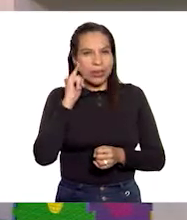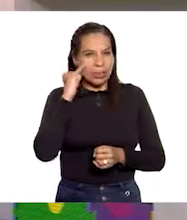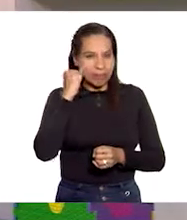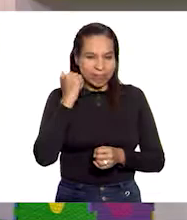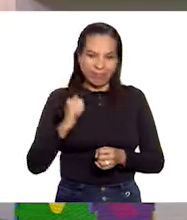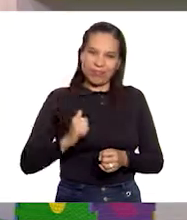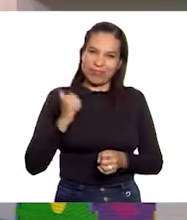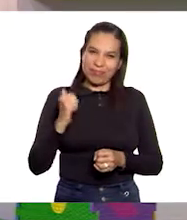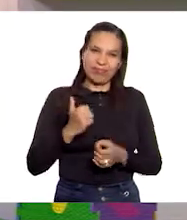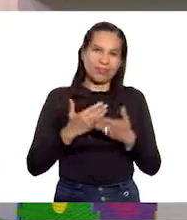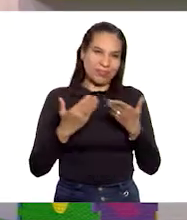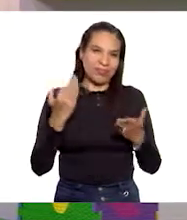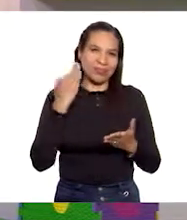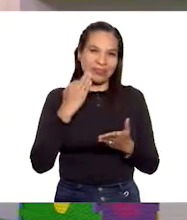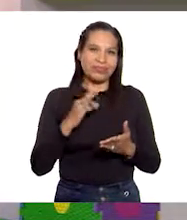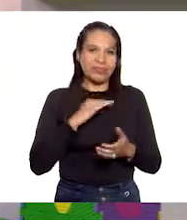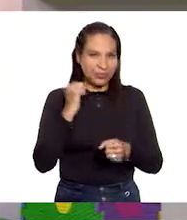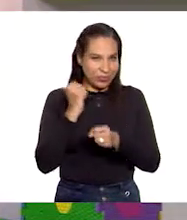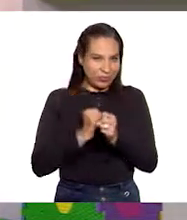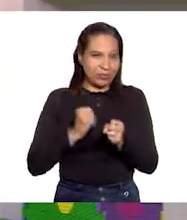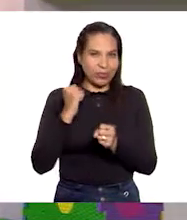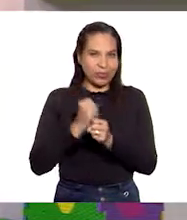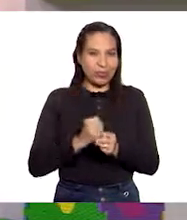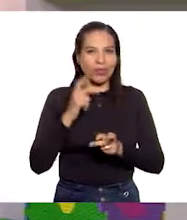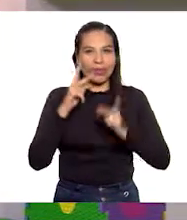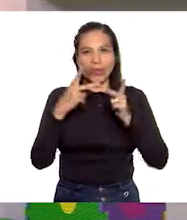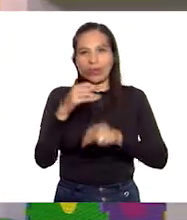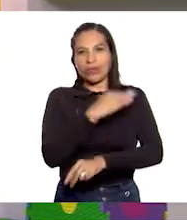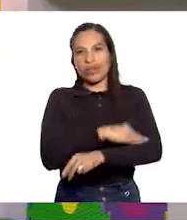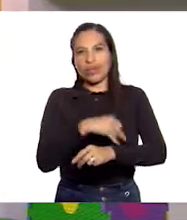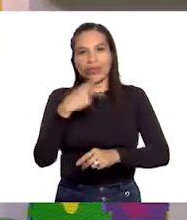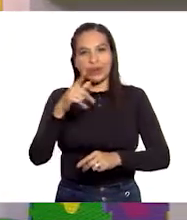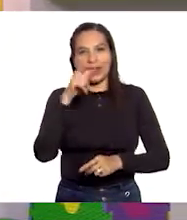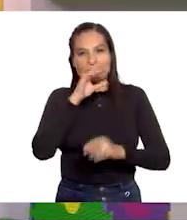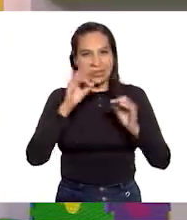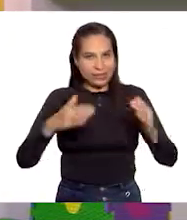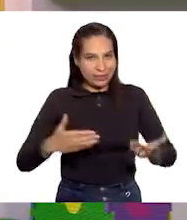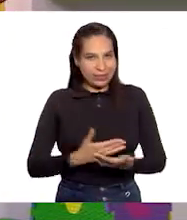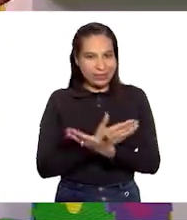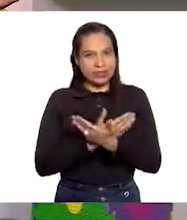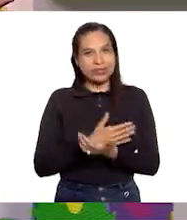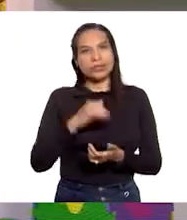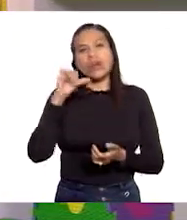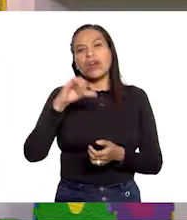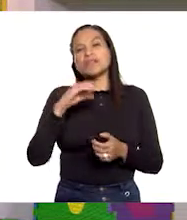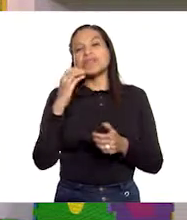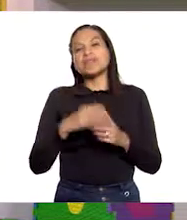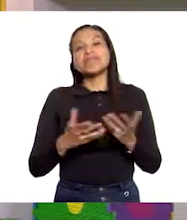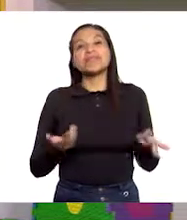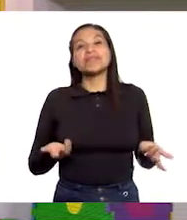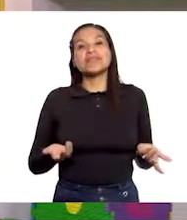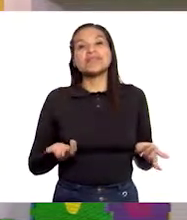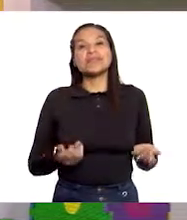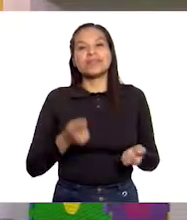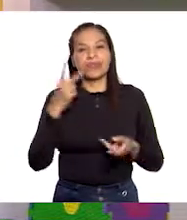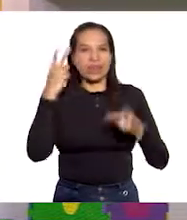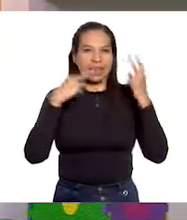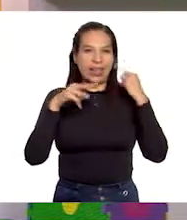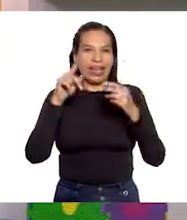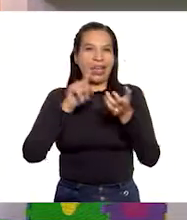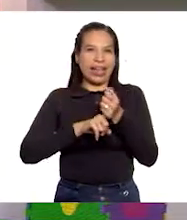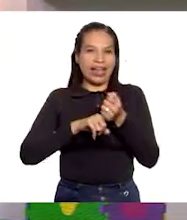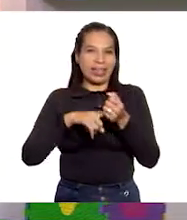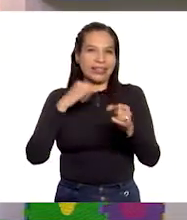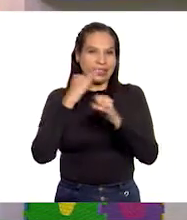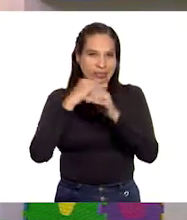indígena, aprovecha también este momento para practicarla y platica con tu familia en tu lengua materna. Por hoy hemos terminado con un viaje